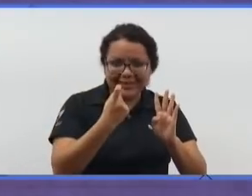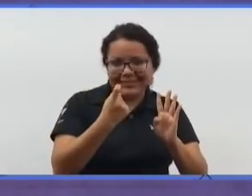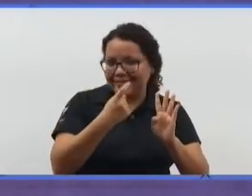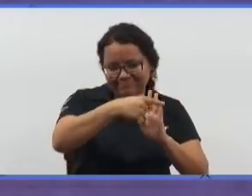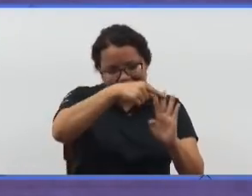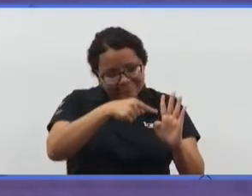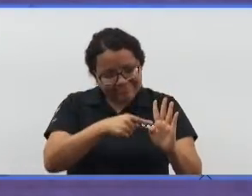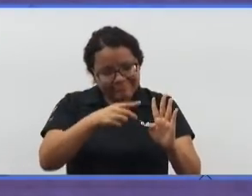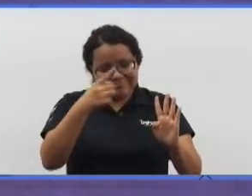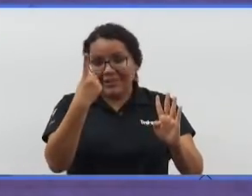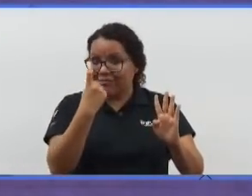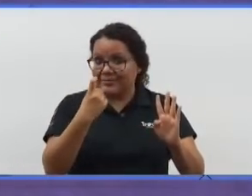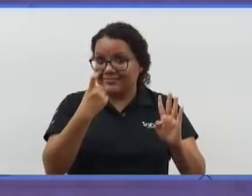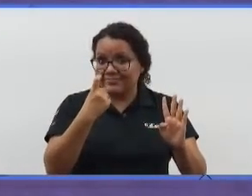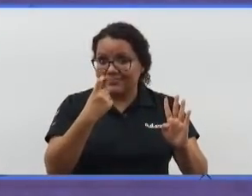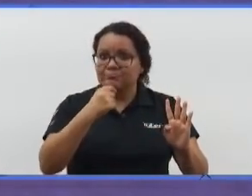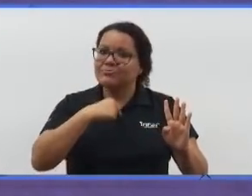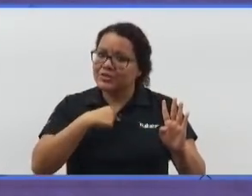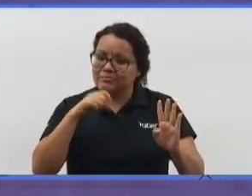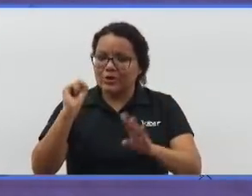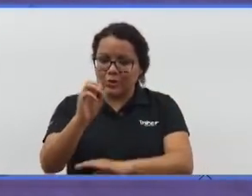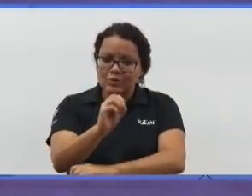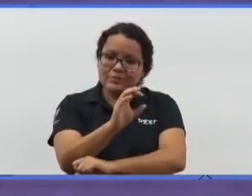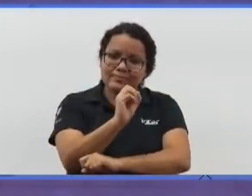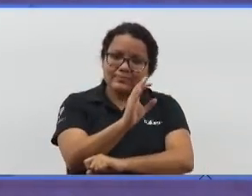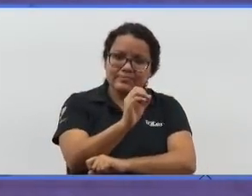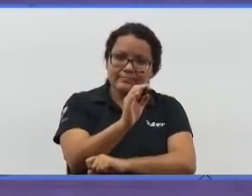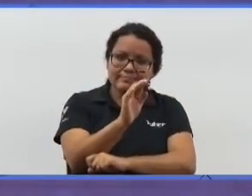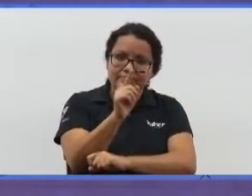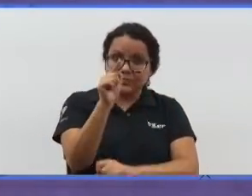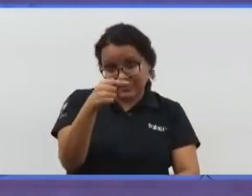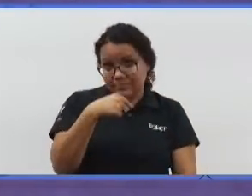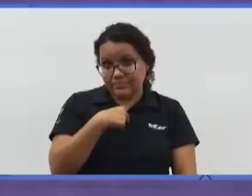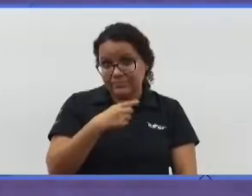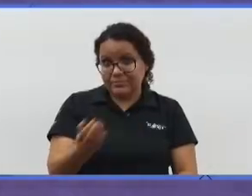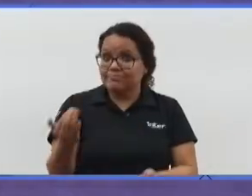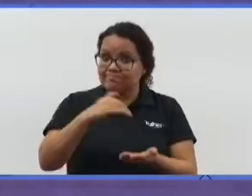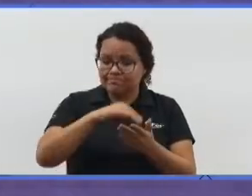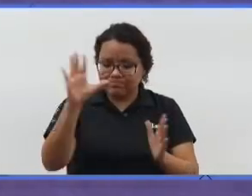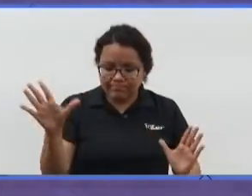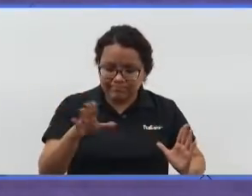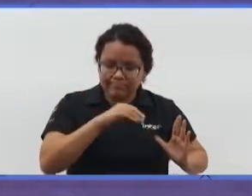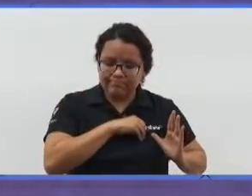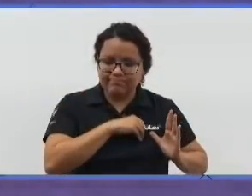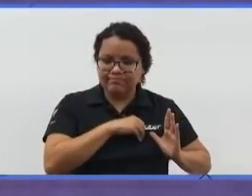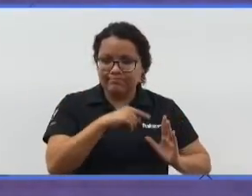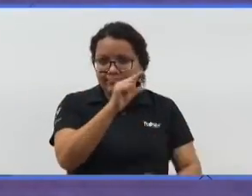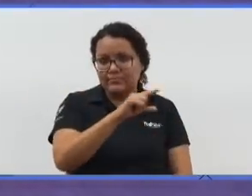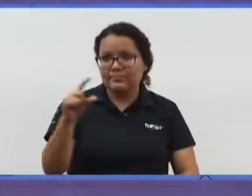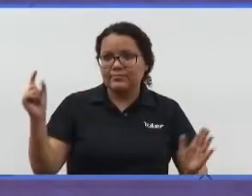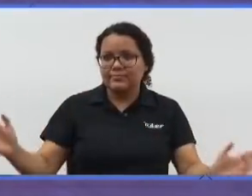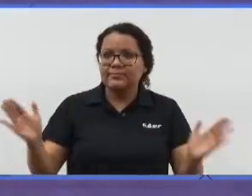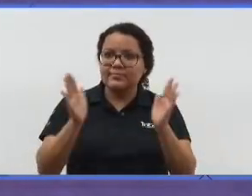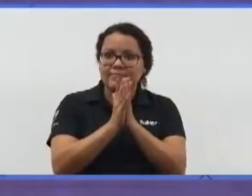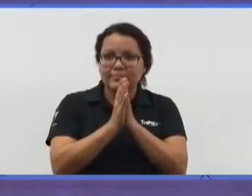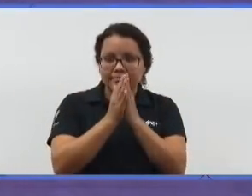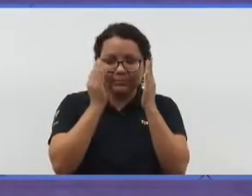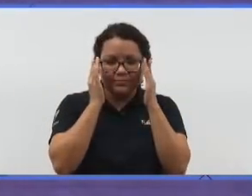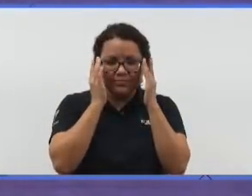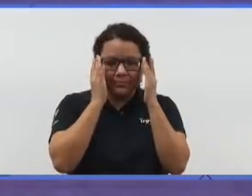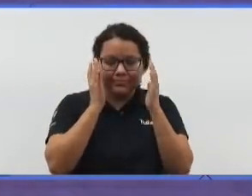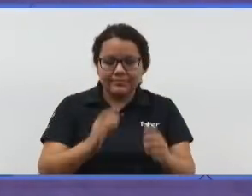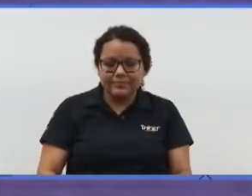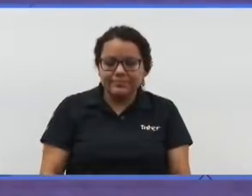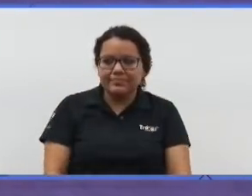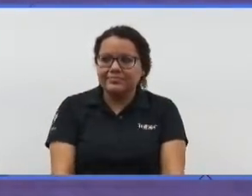cumplen yo tendría un humilde consejo nos es necesario nacer de nuevo el que tiene es porque oiga vamos a dar al señor